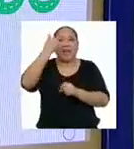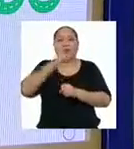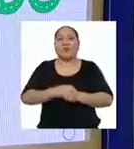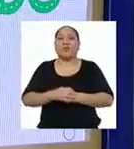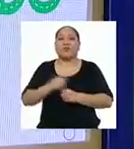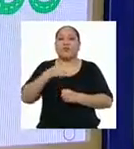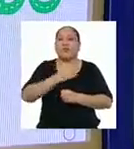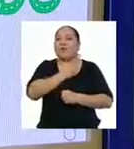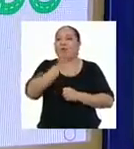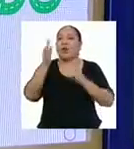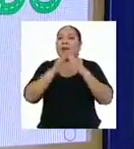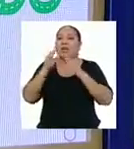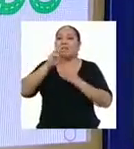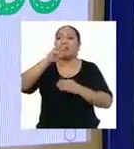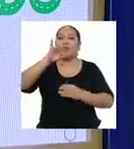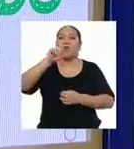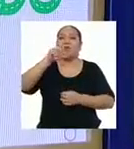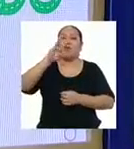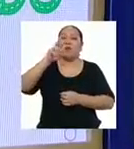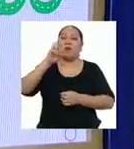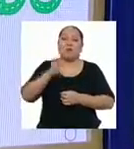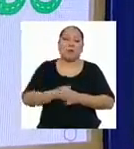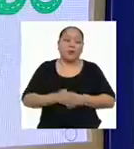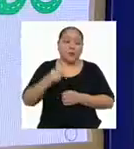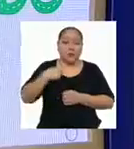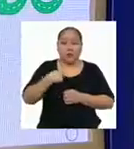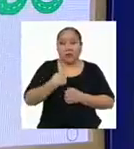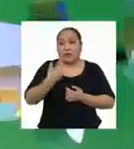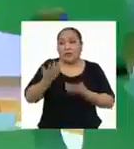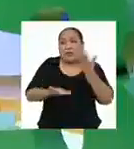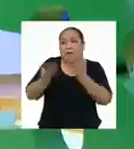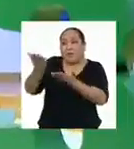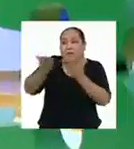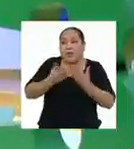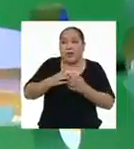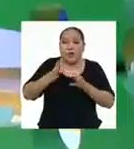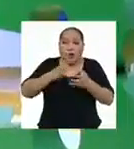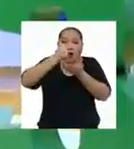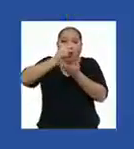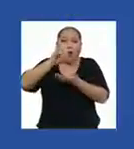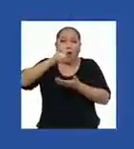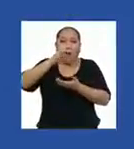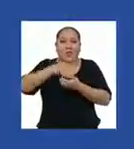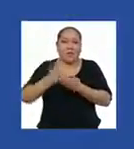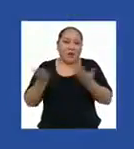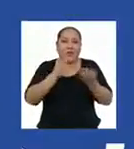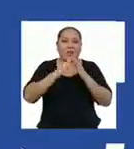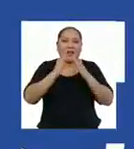casa de Wilber a ver si me invita a un Juane para llevarlo a mi casa. ¡Chao, chao, chao!